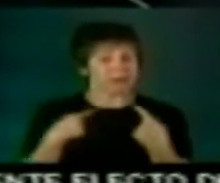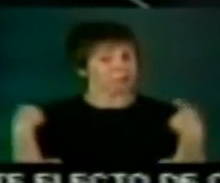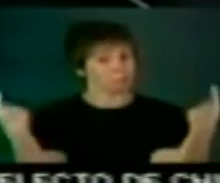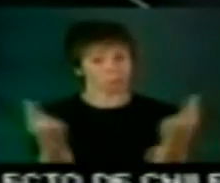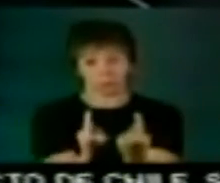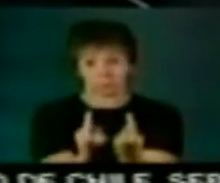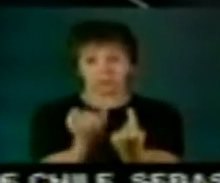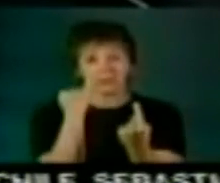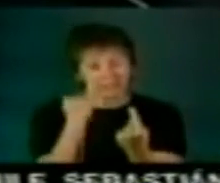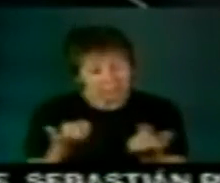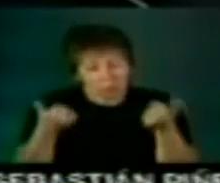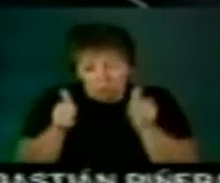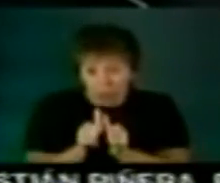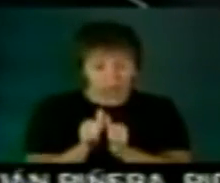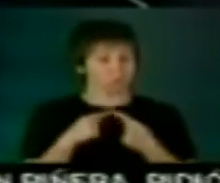con todos,